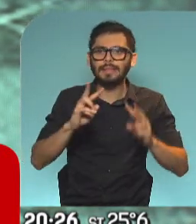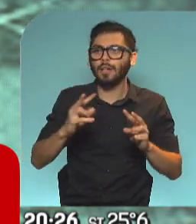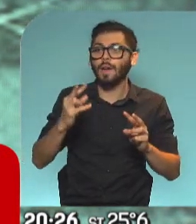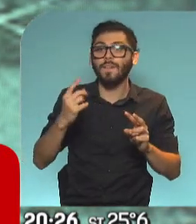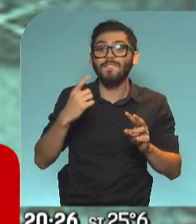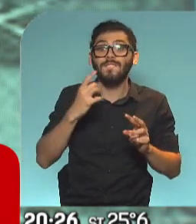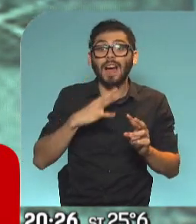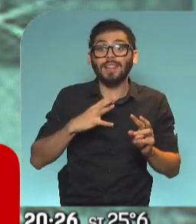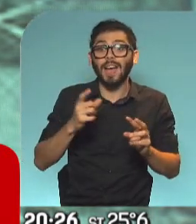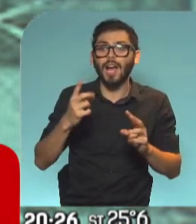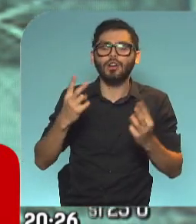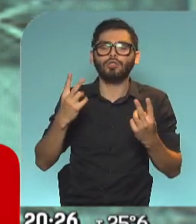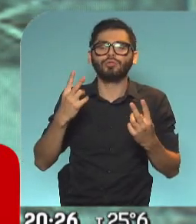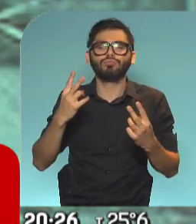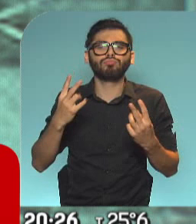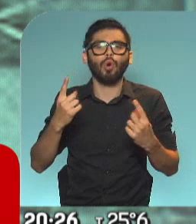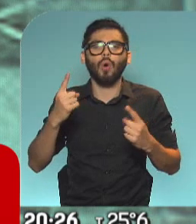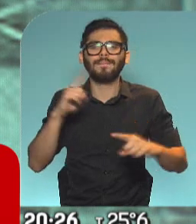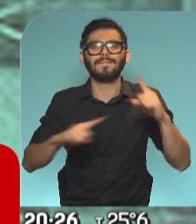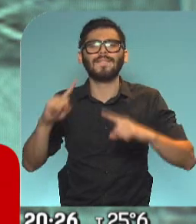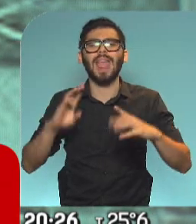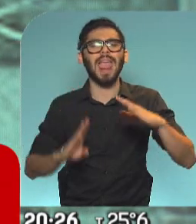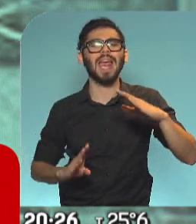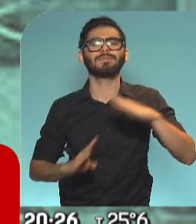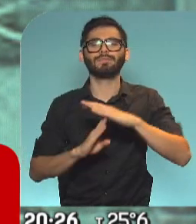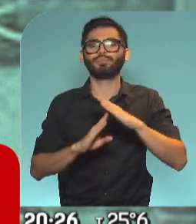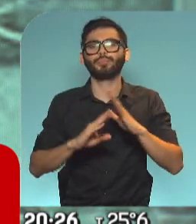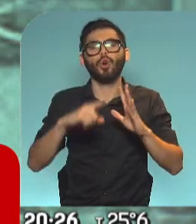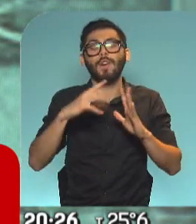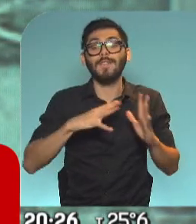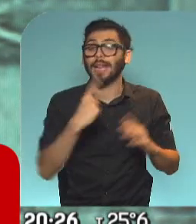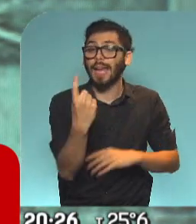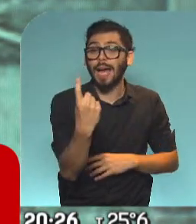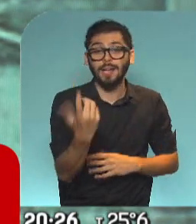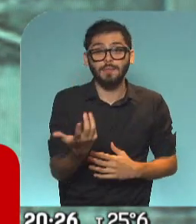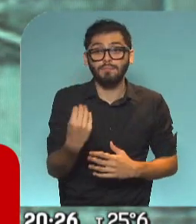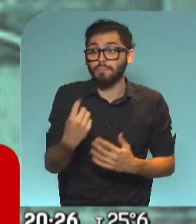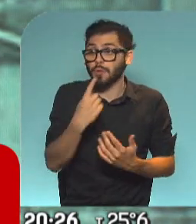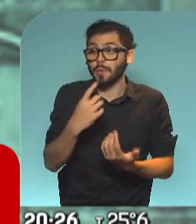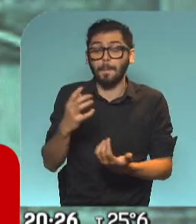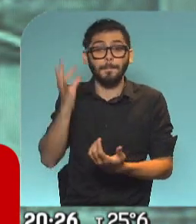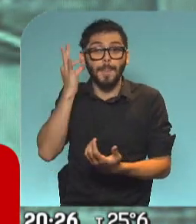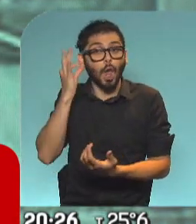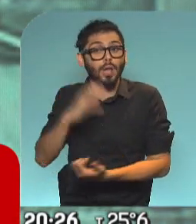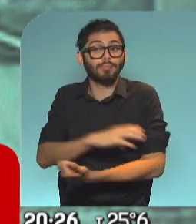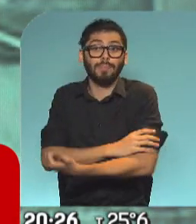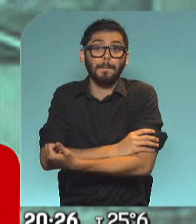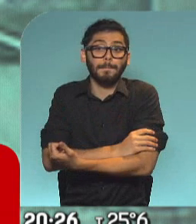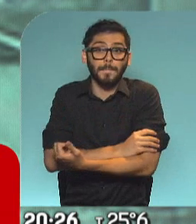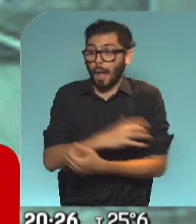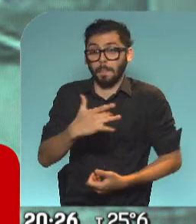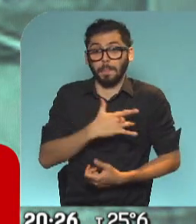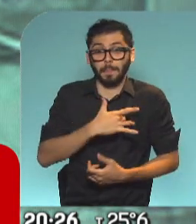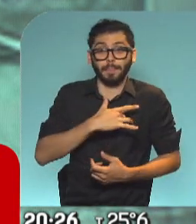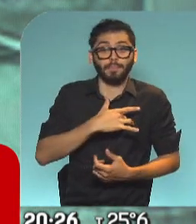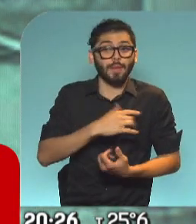la supervisión general. Hablaba de un médico que ante un cuadro de hipertensión, Maradona como paciente cardíaco podía tener